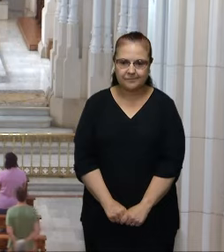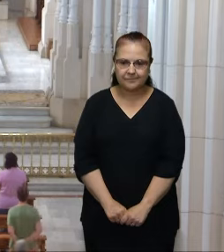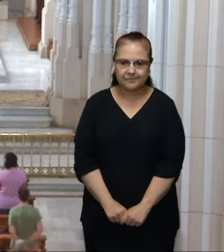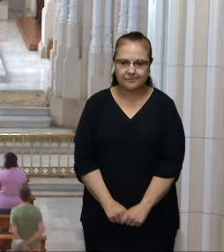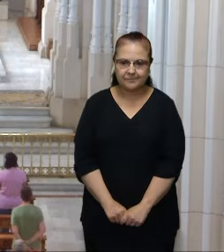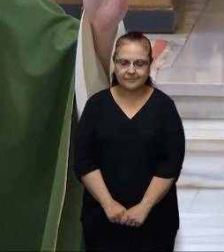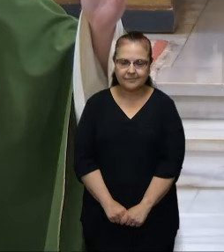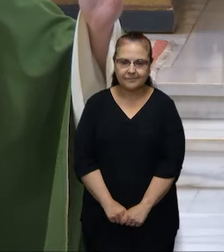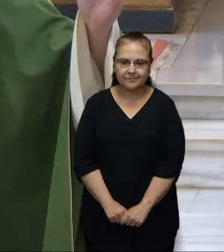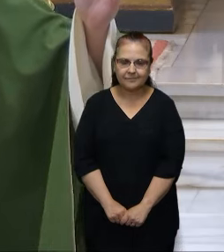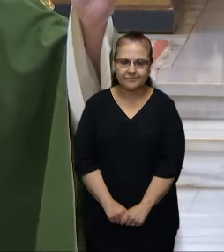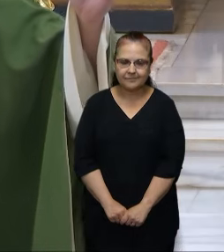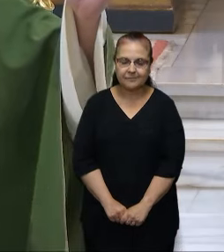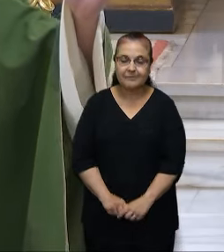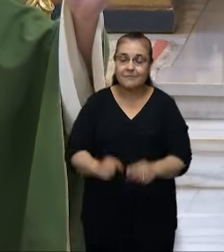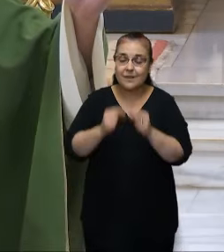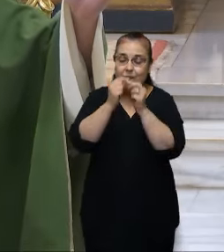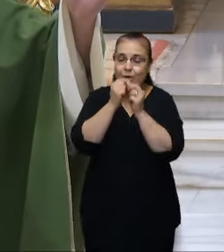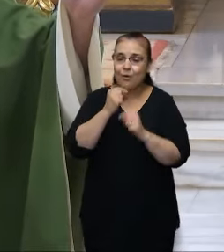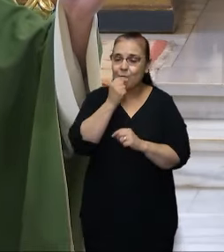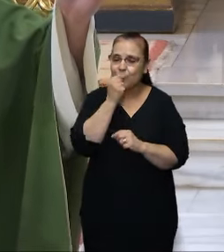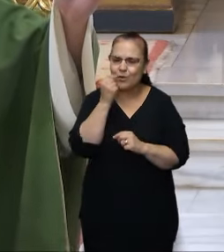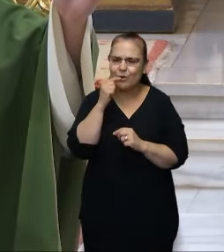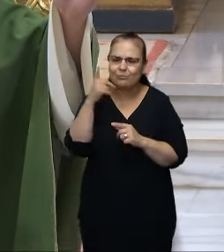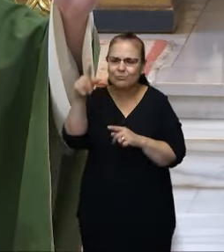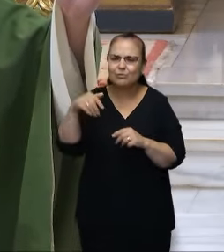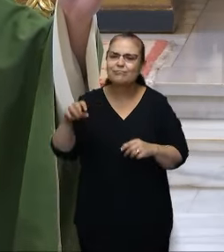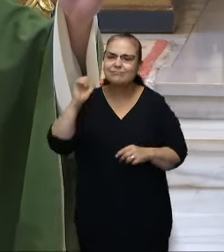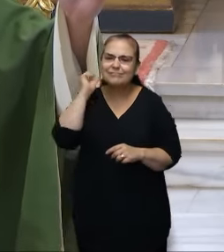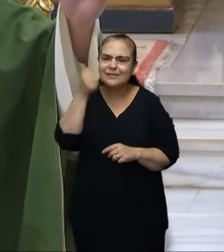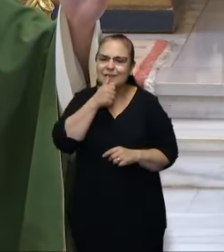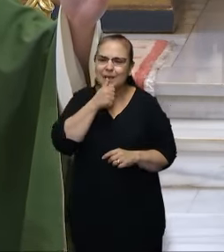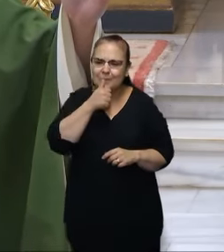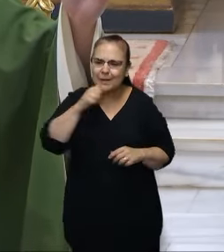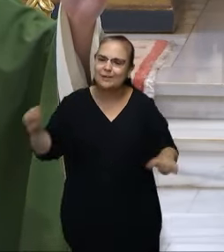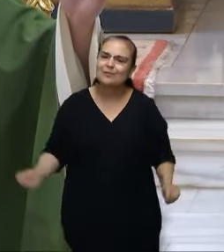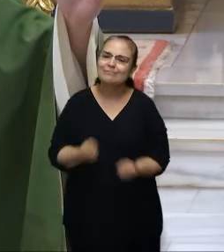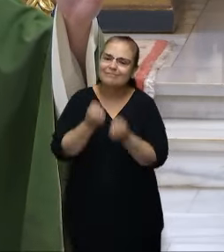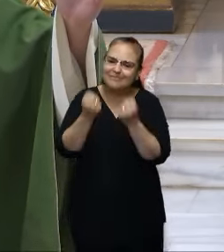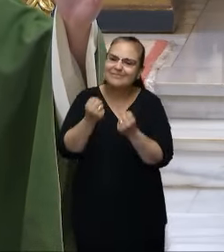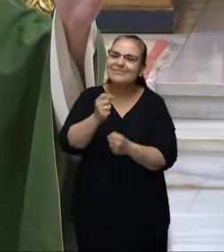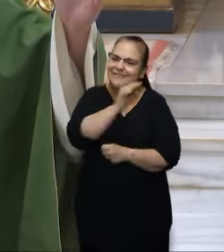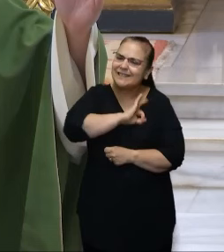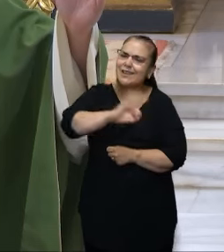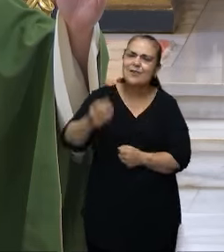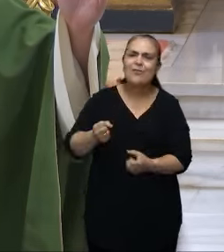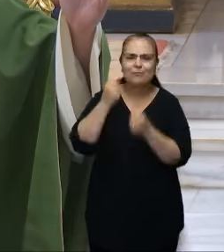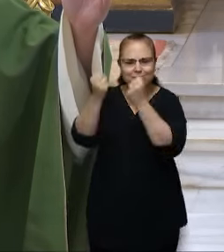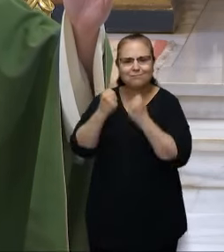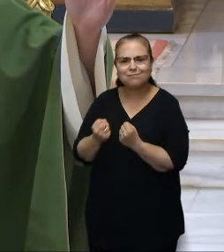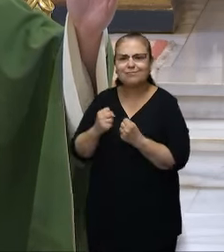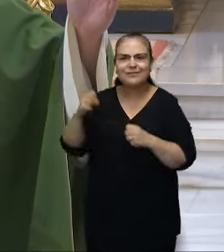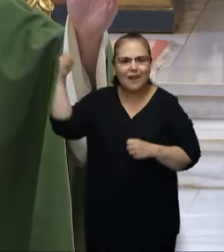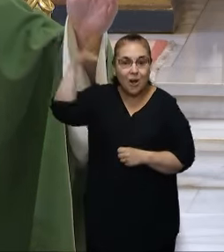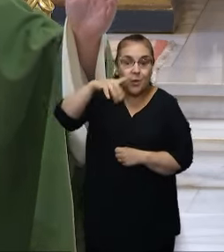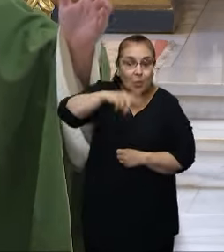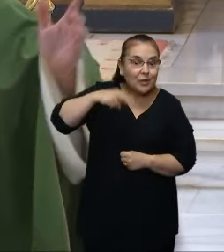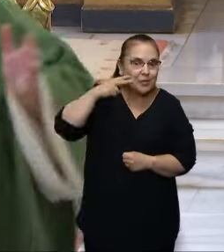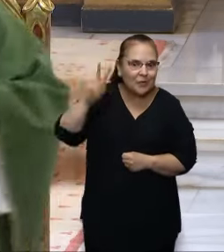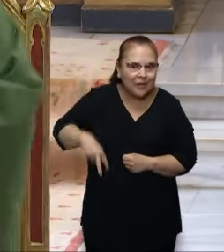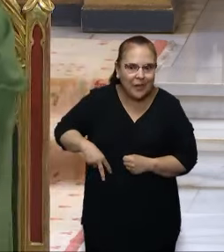oremos la comunión en tus sacramentos nos salve señor y nos afiance en la luz de tu